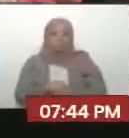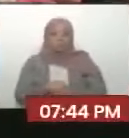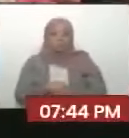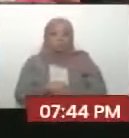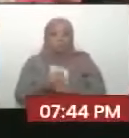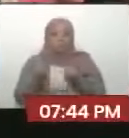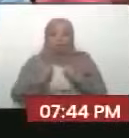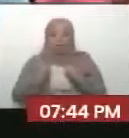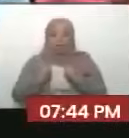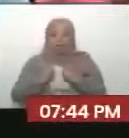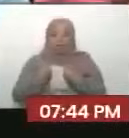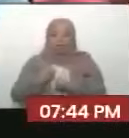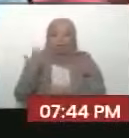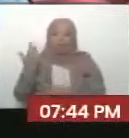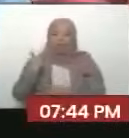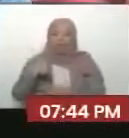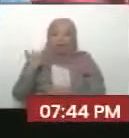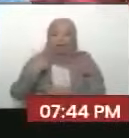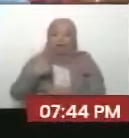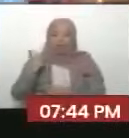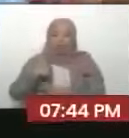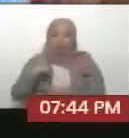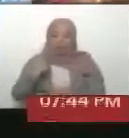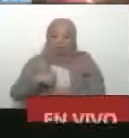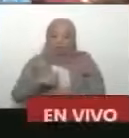¡Que viva Argentina!